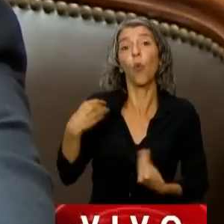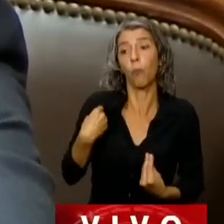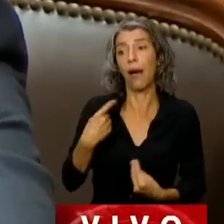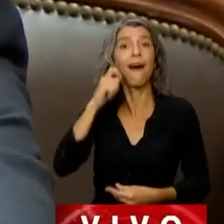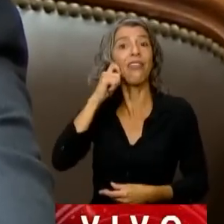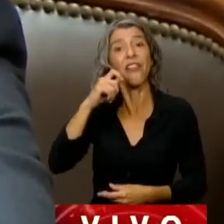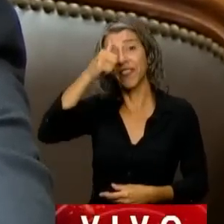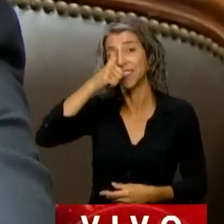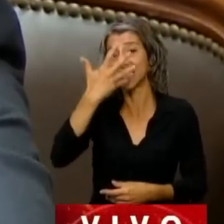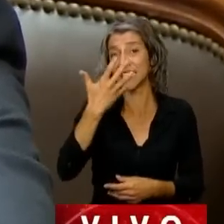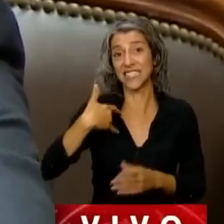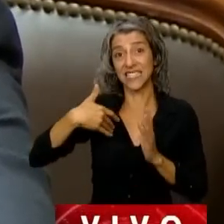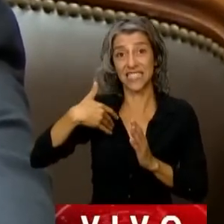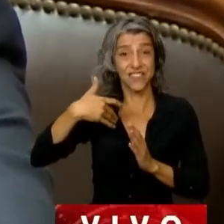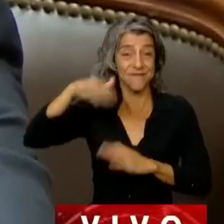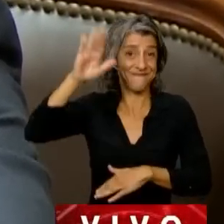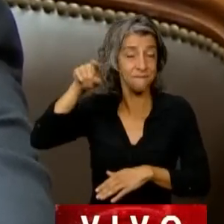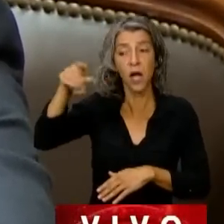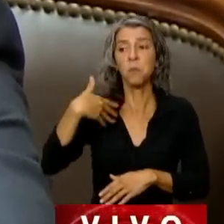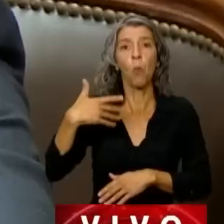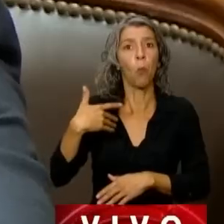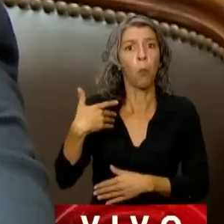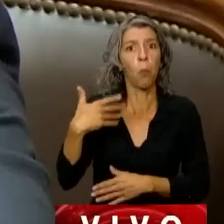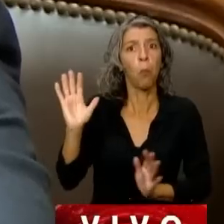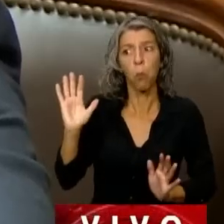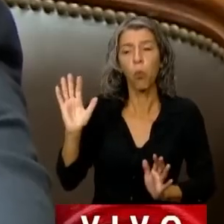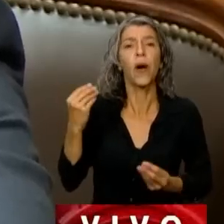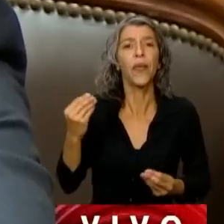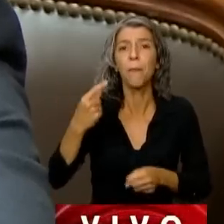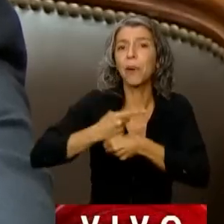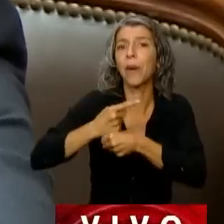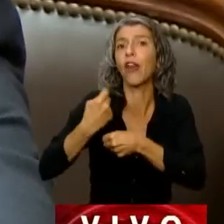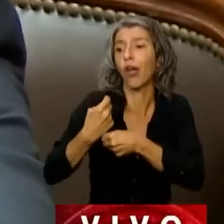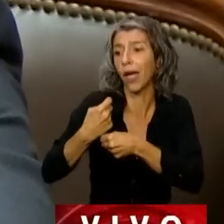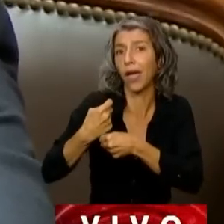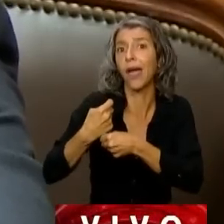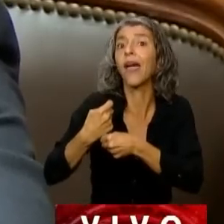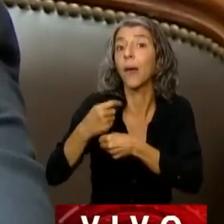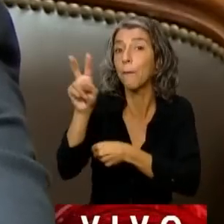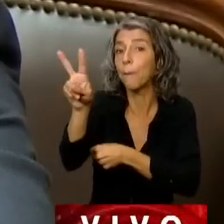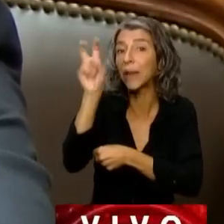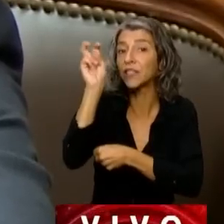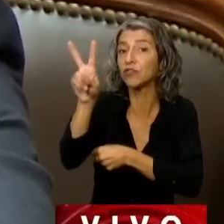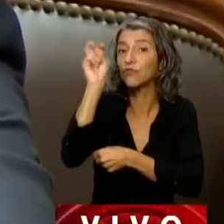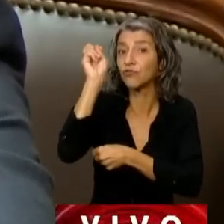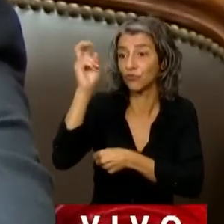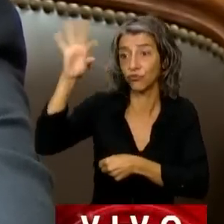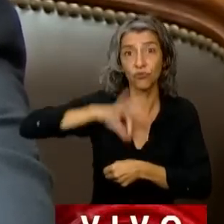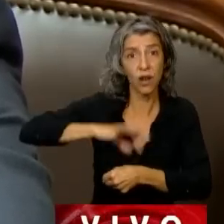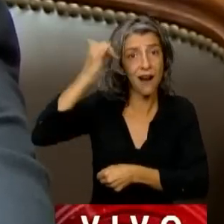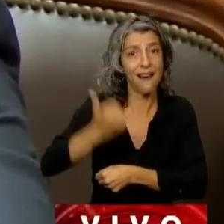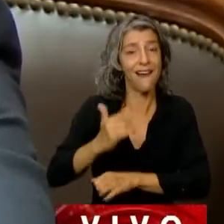años tiene un derecho a percibir una pensión por adulto mayor. En segundo lugar, señor presidente,